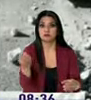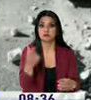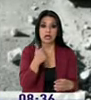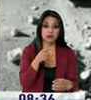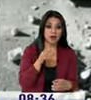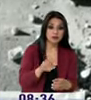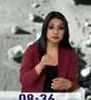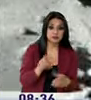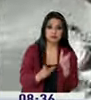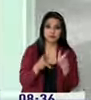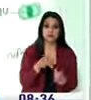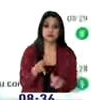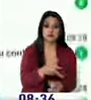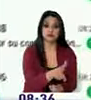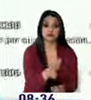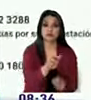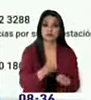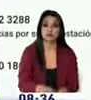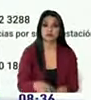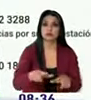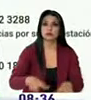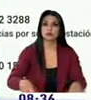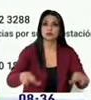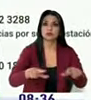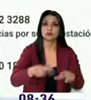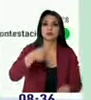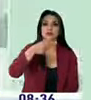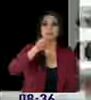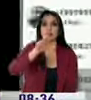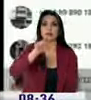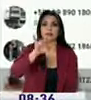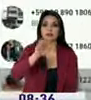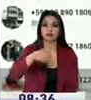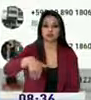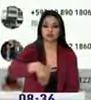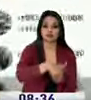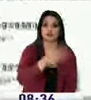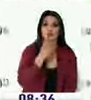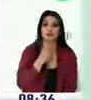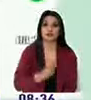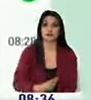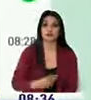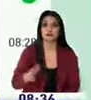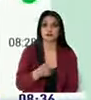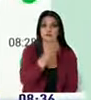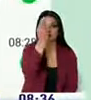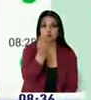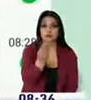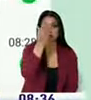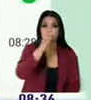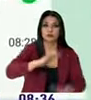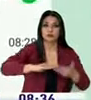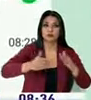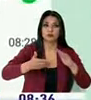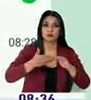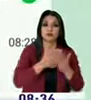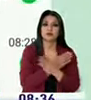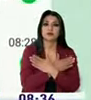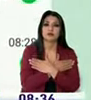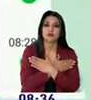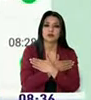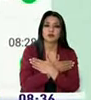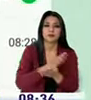palo para evitar los accidentes. ¿Dónde es esto? El Hoy Alfaro y Granados. Buenos días, señores de la comunidad, cordial saludo,